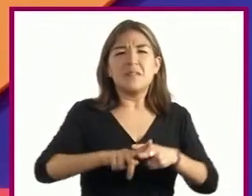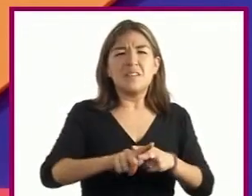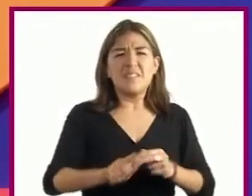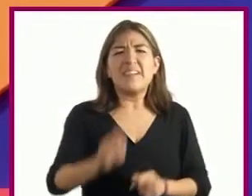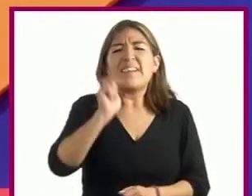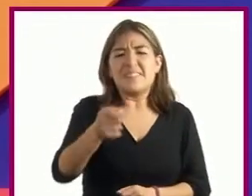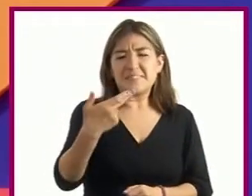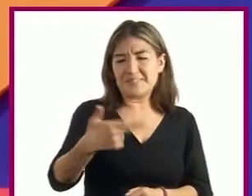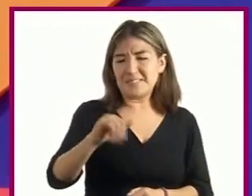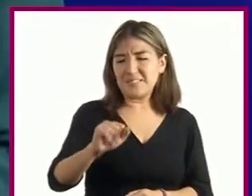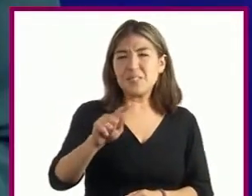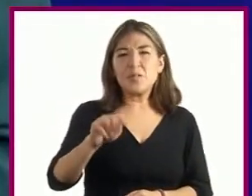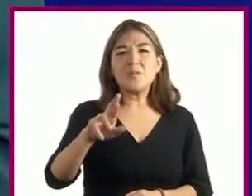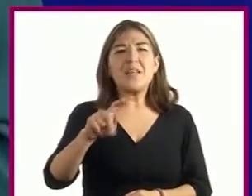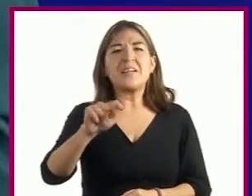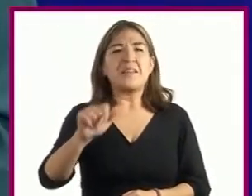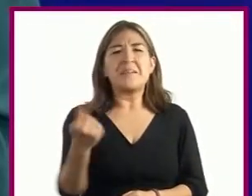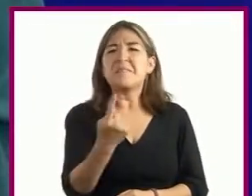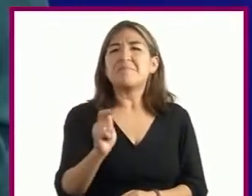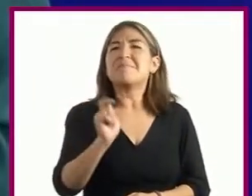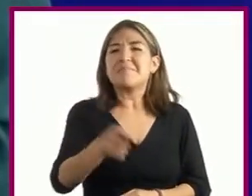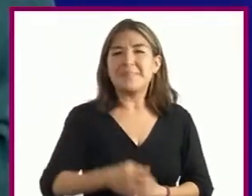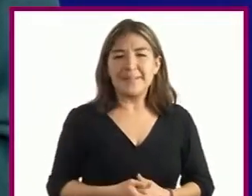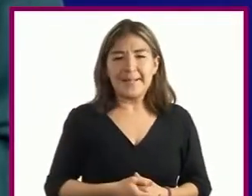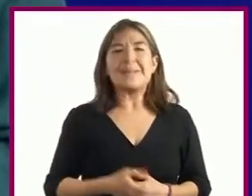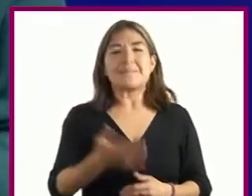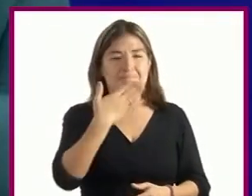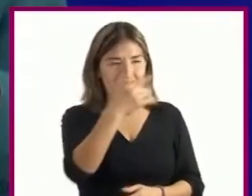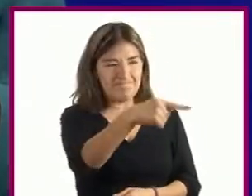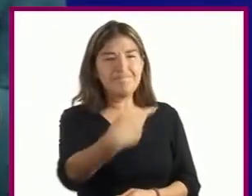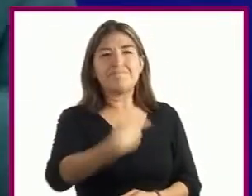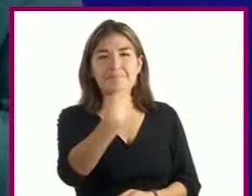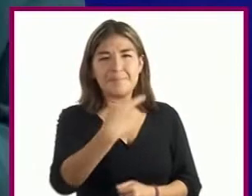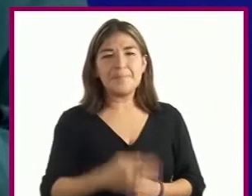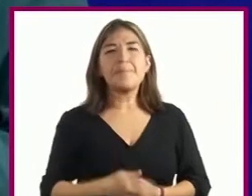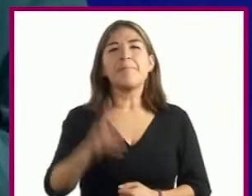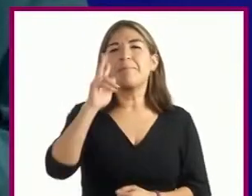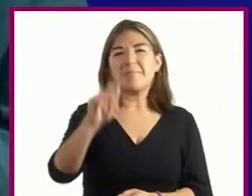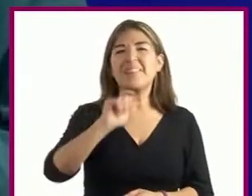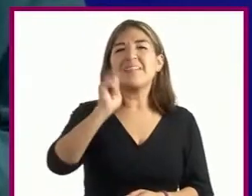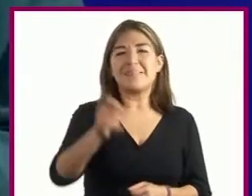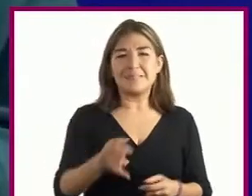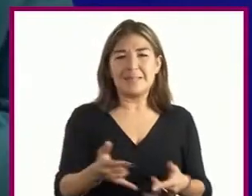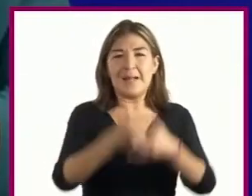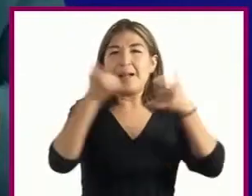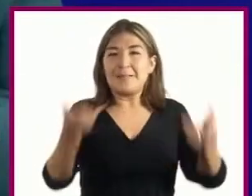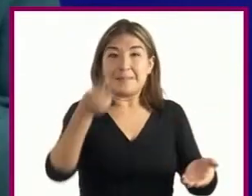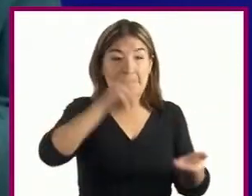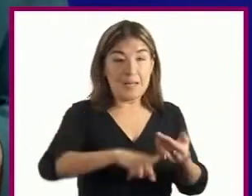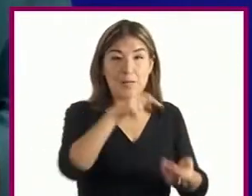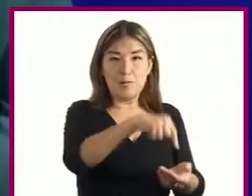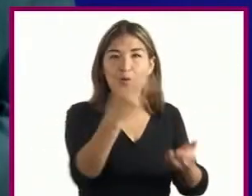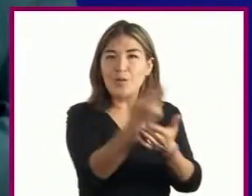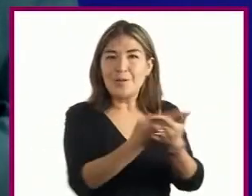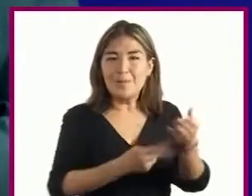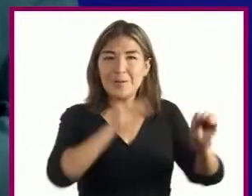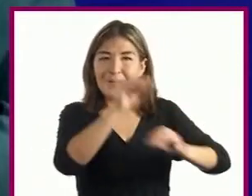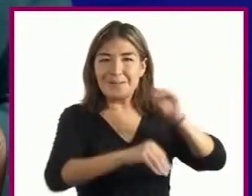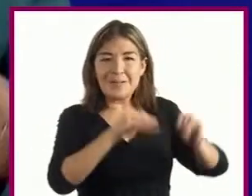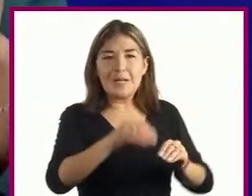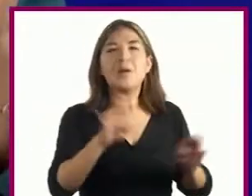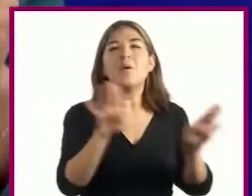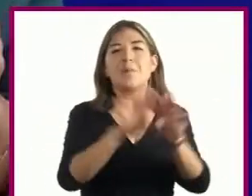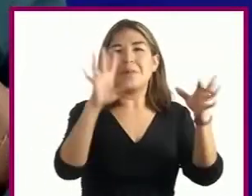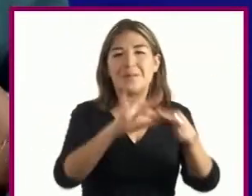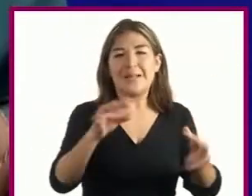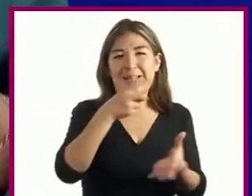es una historieta? Es una muy buena pregunta. Veamos qué es la historieta en el cómic, de acuerdo con la definición que nos da